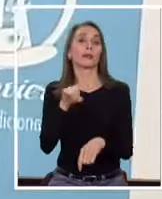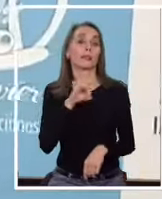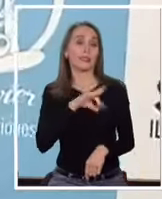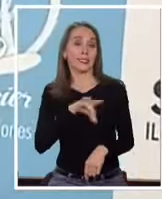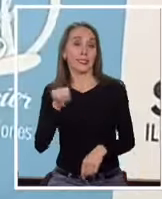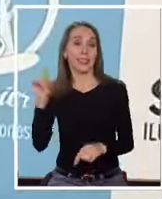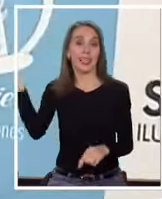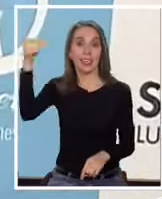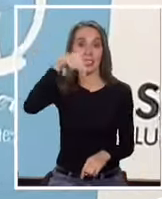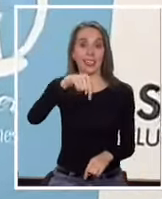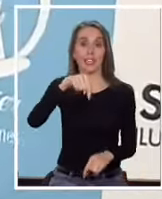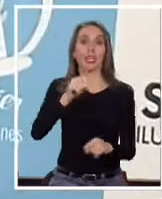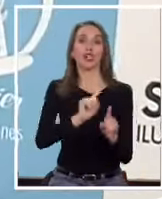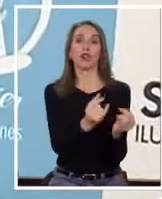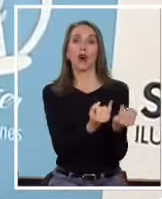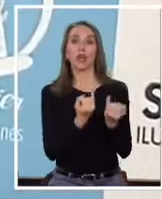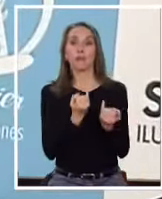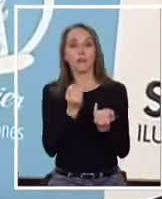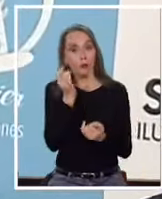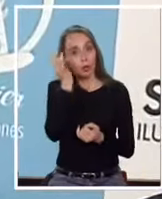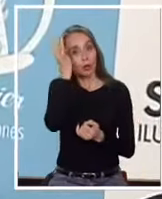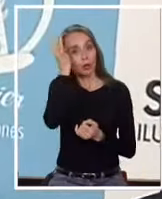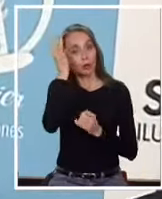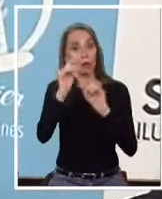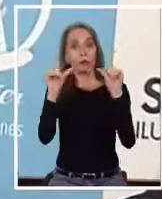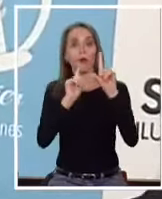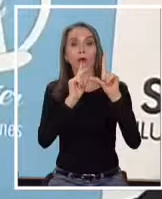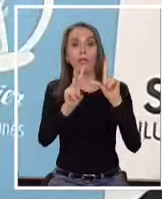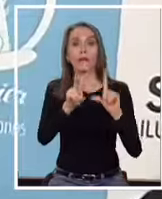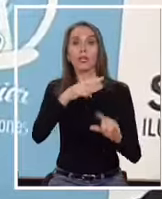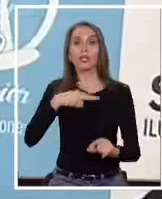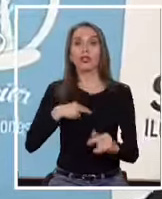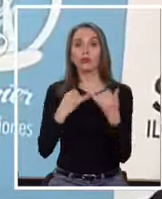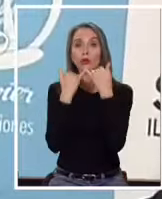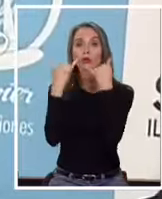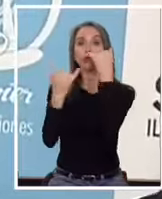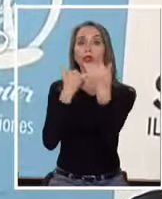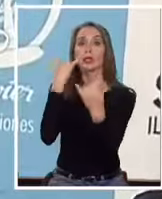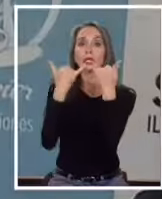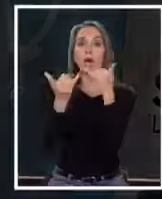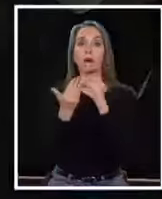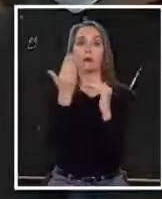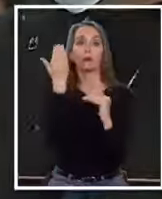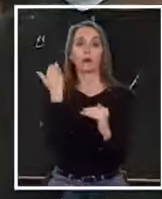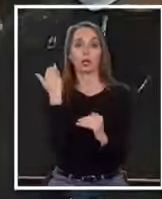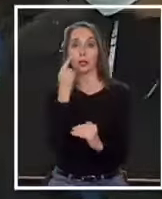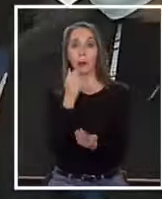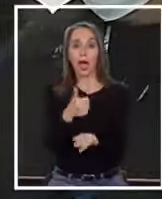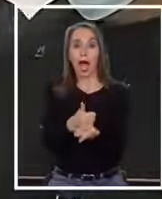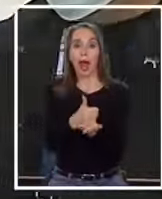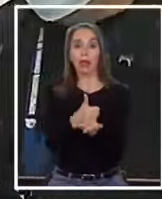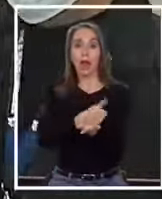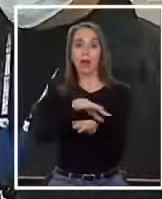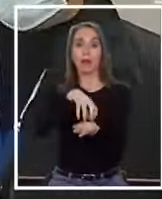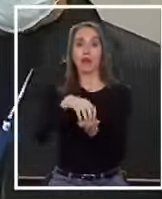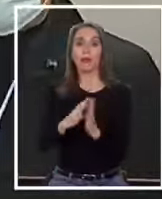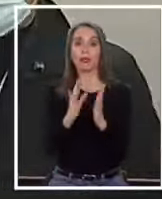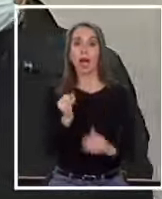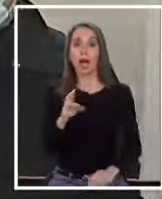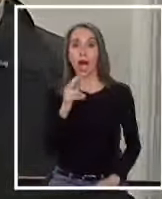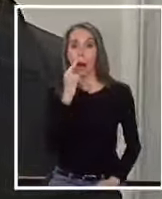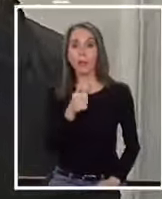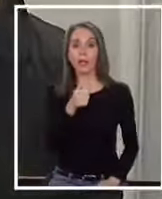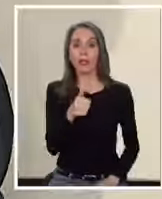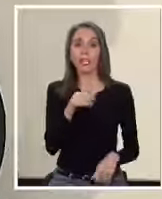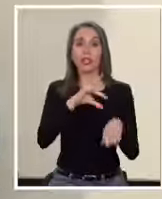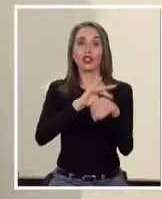nos informó, sino que nos enteramos por prensa y por llamado que nosotros empezamos a efectuar en aquella oportunidad. El alcalde de San Javier y el director